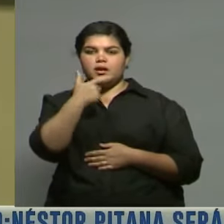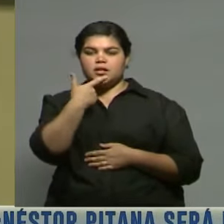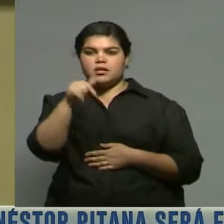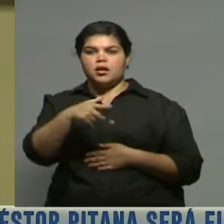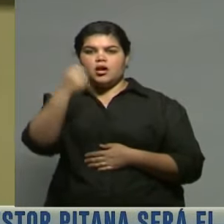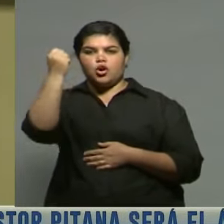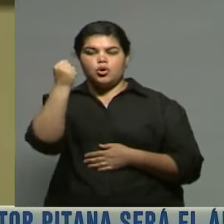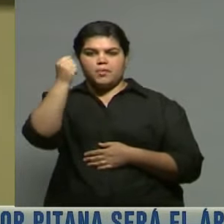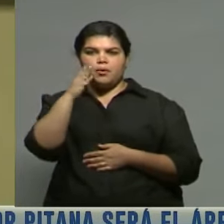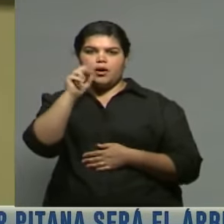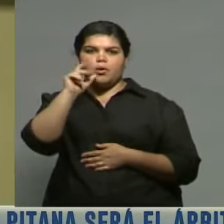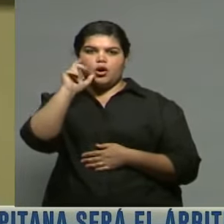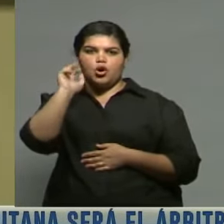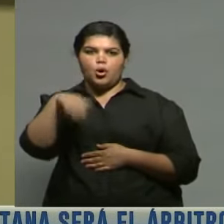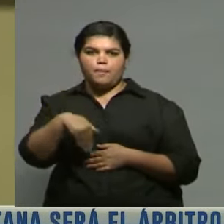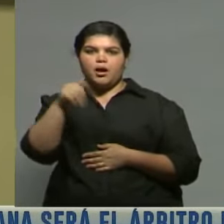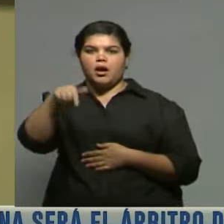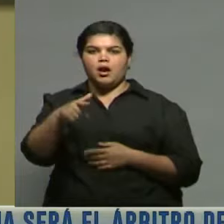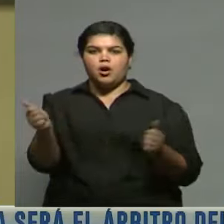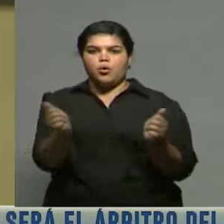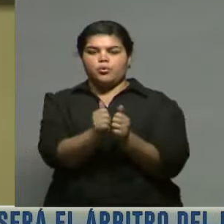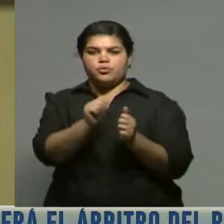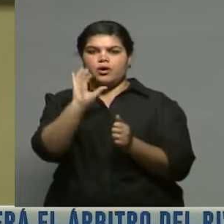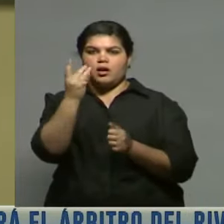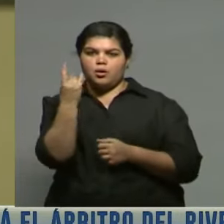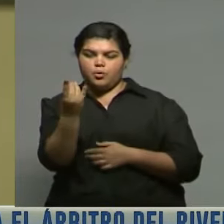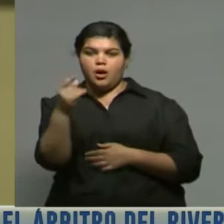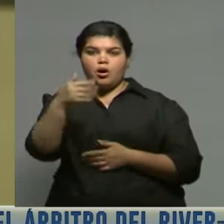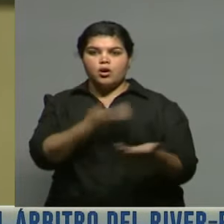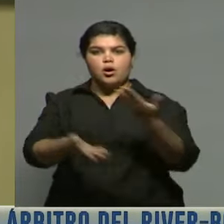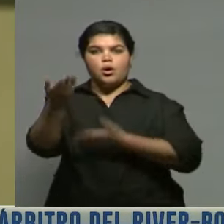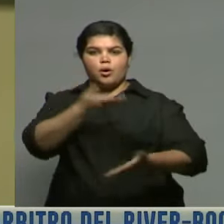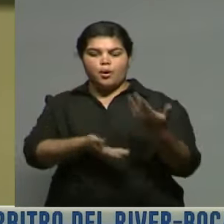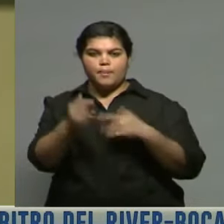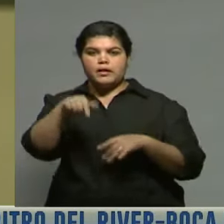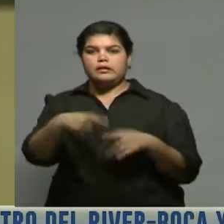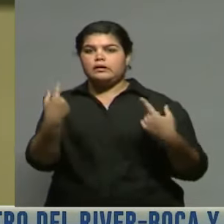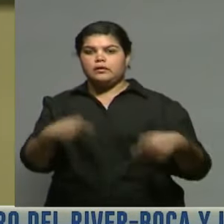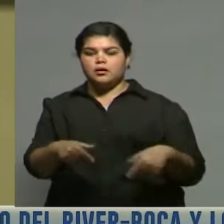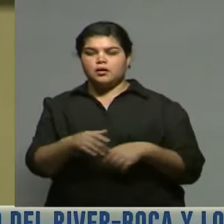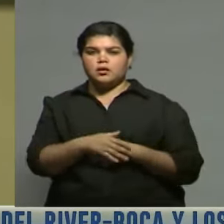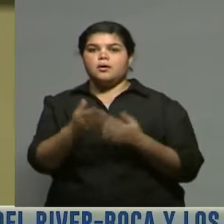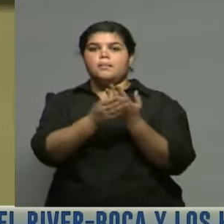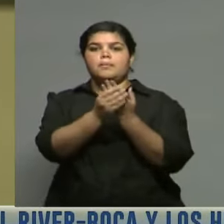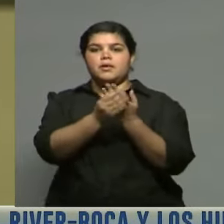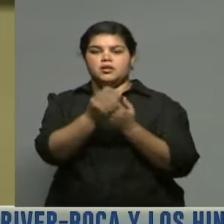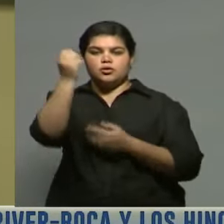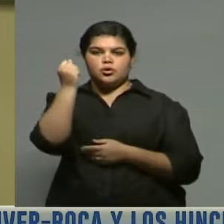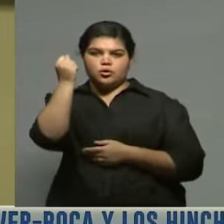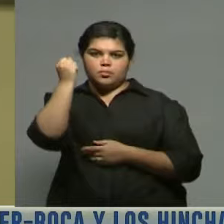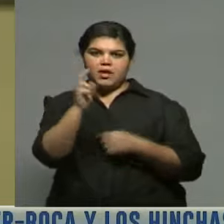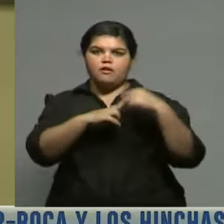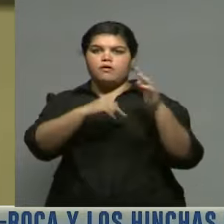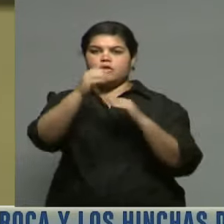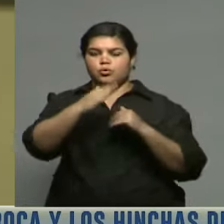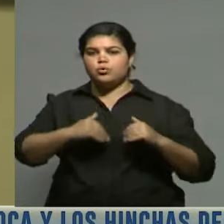de Valuecon, que nos acompaña siempre en Señal U. Y ahora vamos a compartir la nota de Martín Kirchner, el ministro de Economía e Infraestructura, que